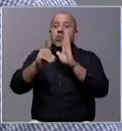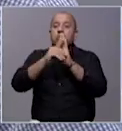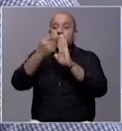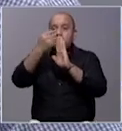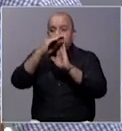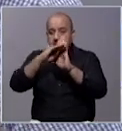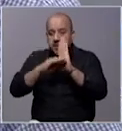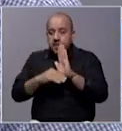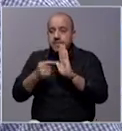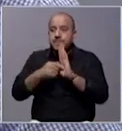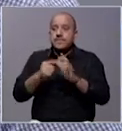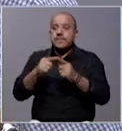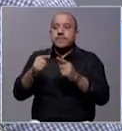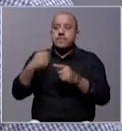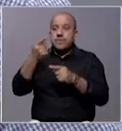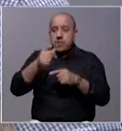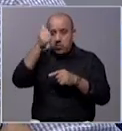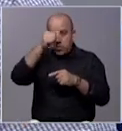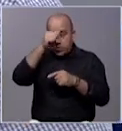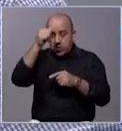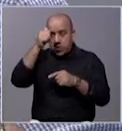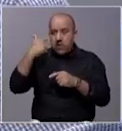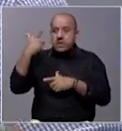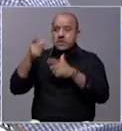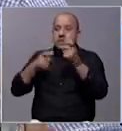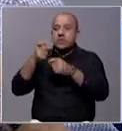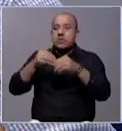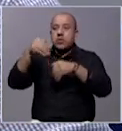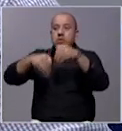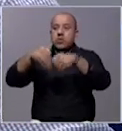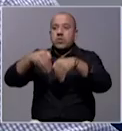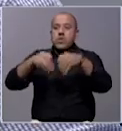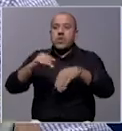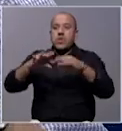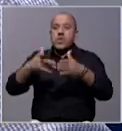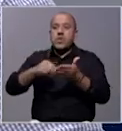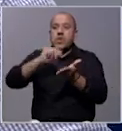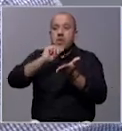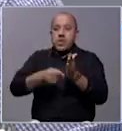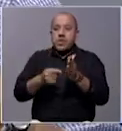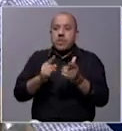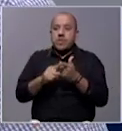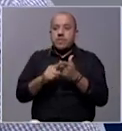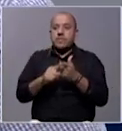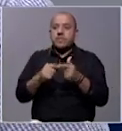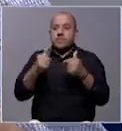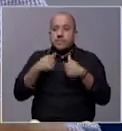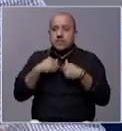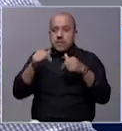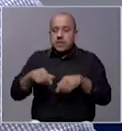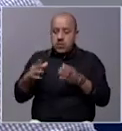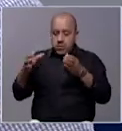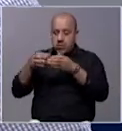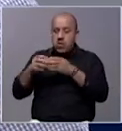que a partir del próximo domingo si la gente lo legitima con su voto será el contrato que con traeremos quienes estamos en esa posición